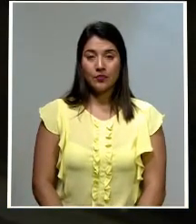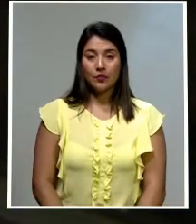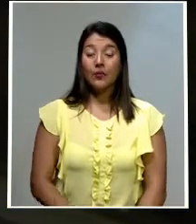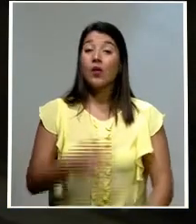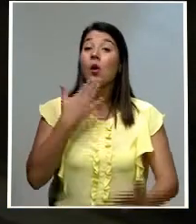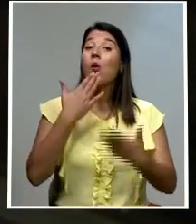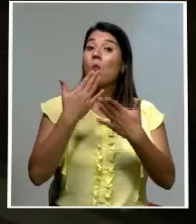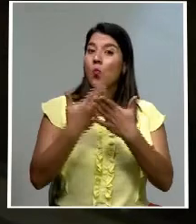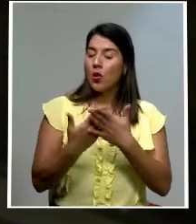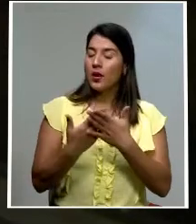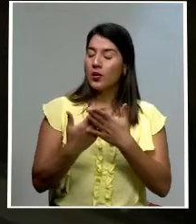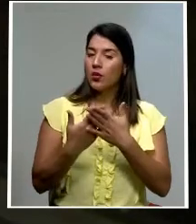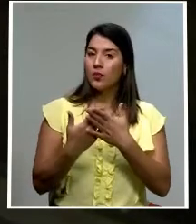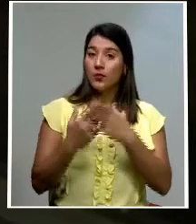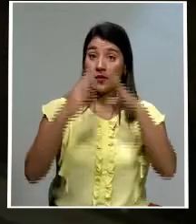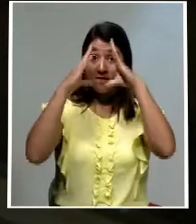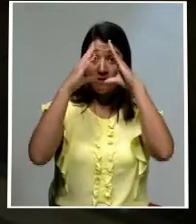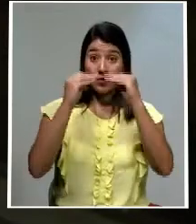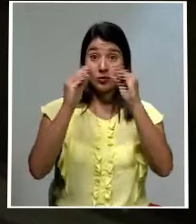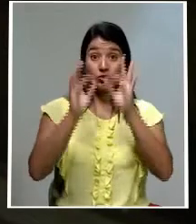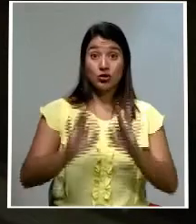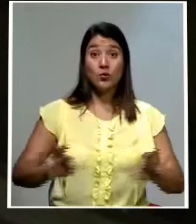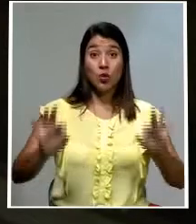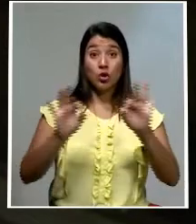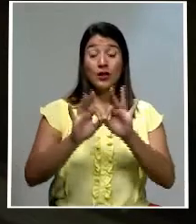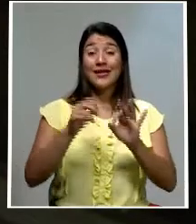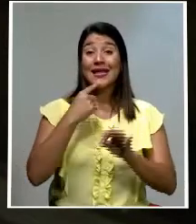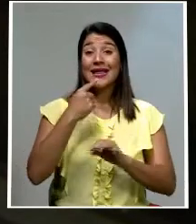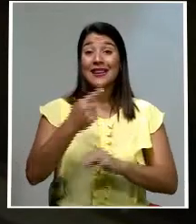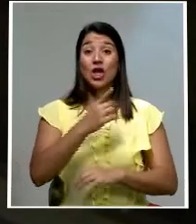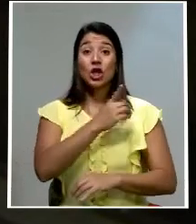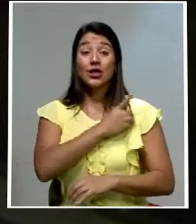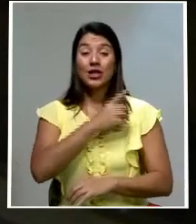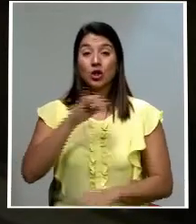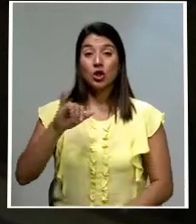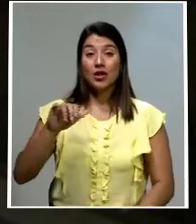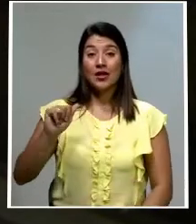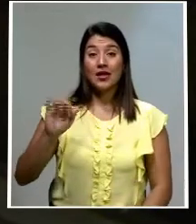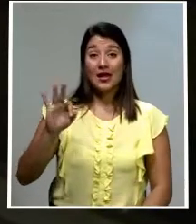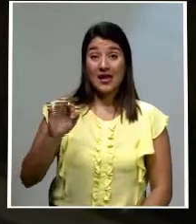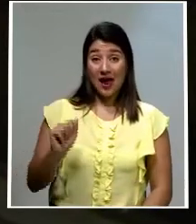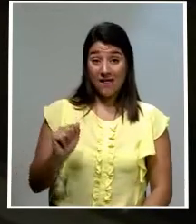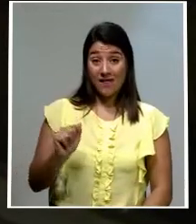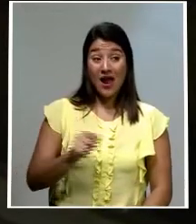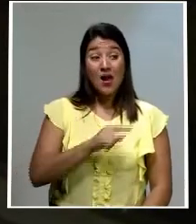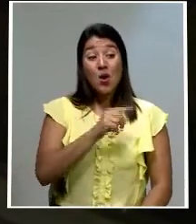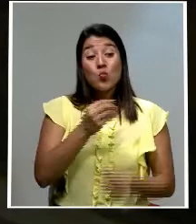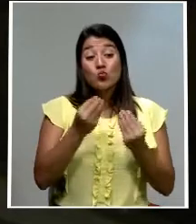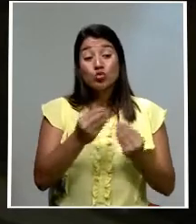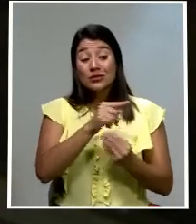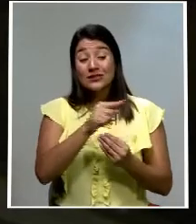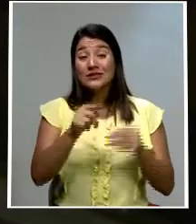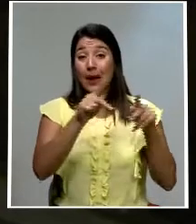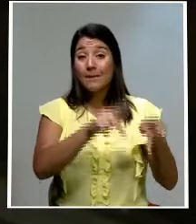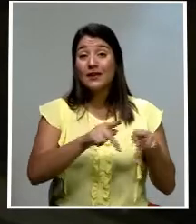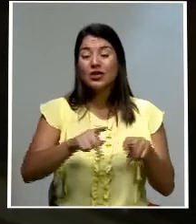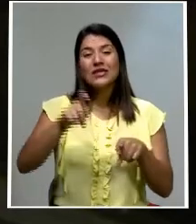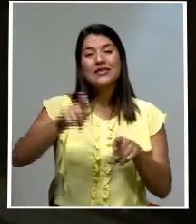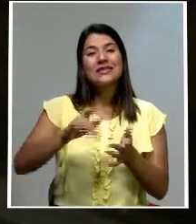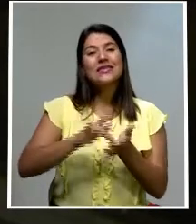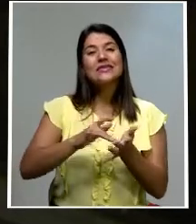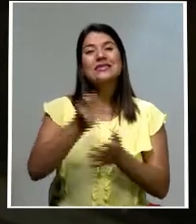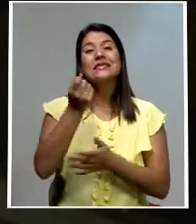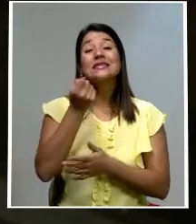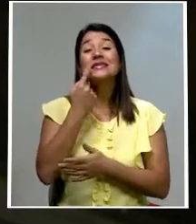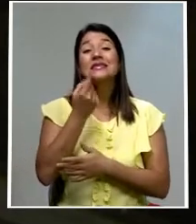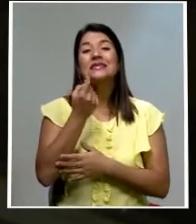Bueno, y un dato importante que daba ahora el director del IAFA es que muchas de estas personas requieren medicamentos que han sido suministrados siempre